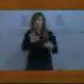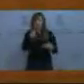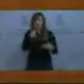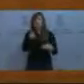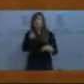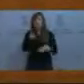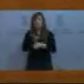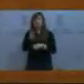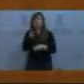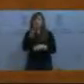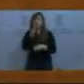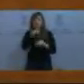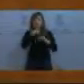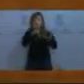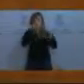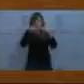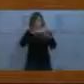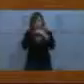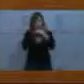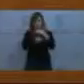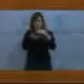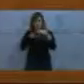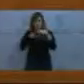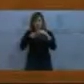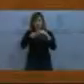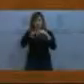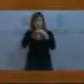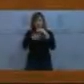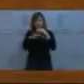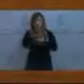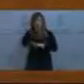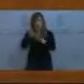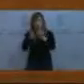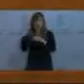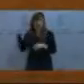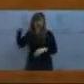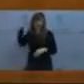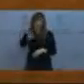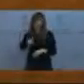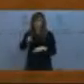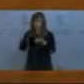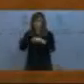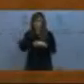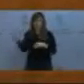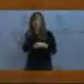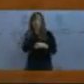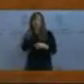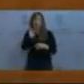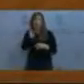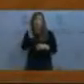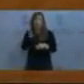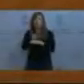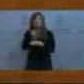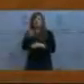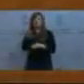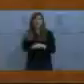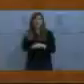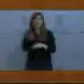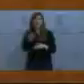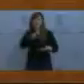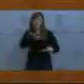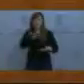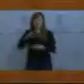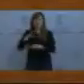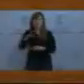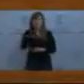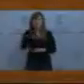en comprar un TAC que debía estar en Cangas desde hace ya años? ¿Cómo puede contar como inversión contar con un mamógrafo en